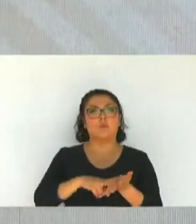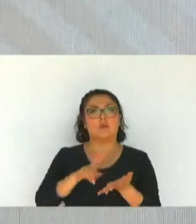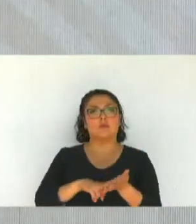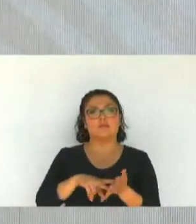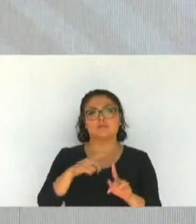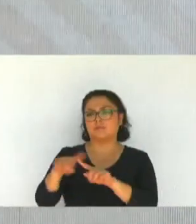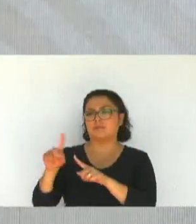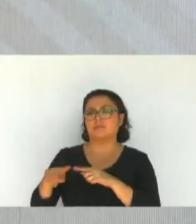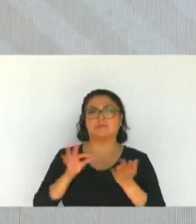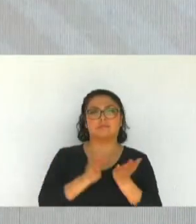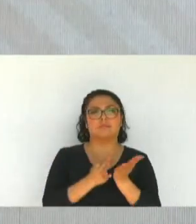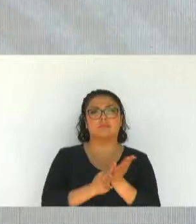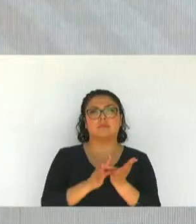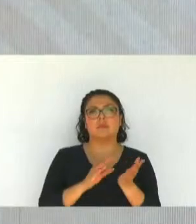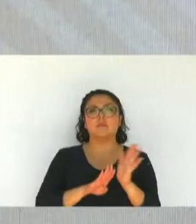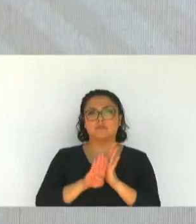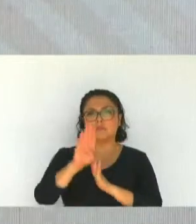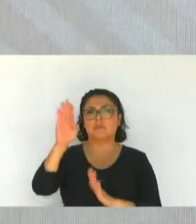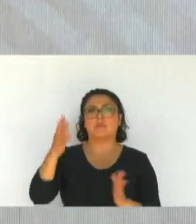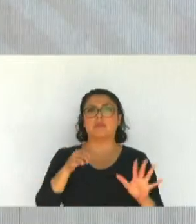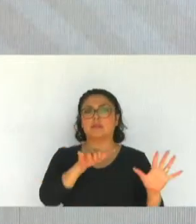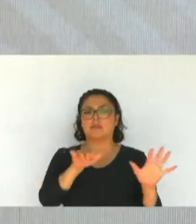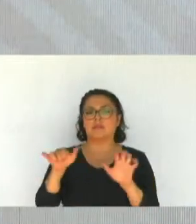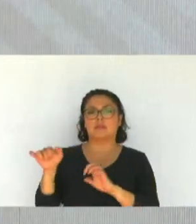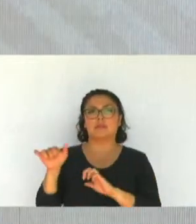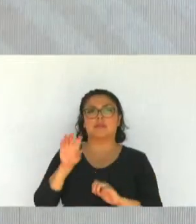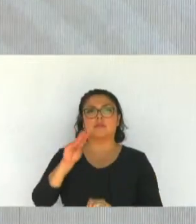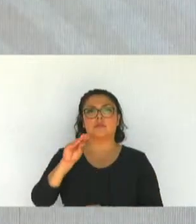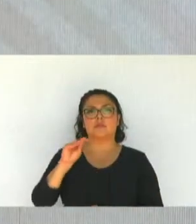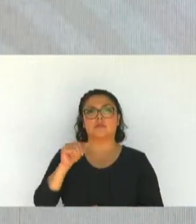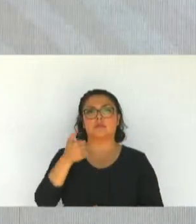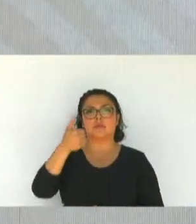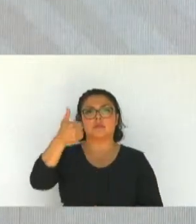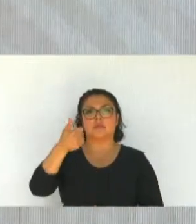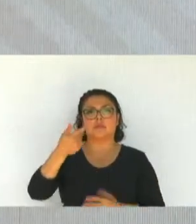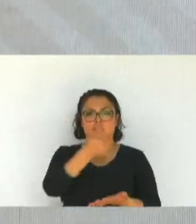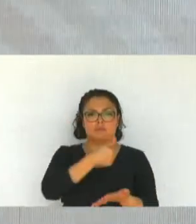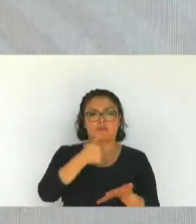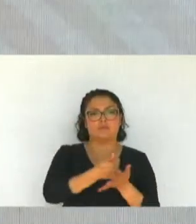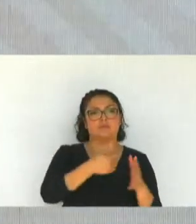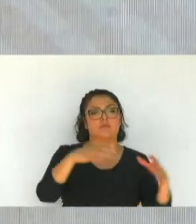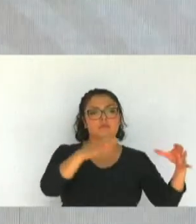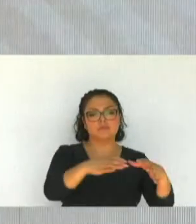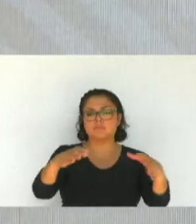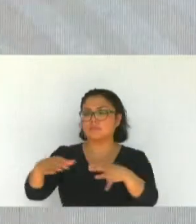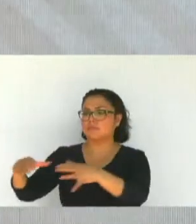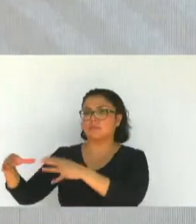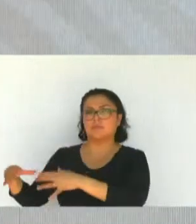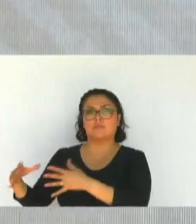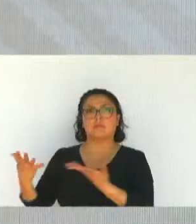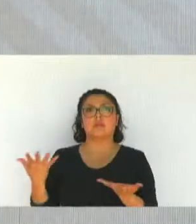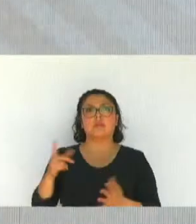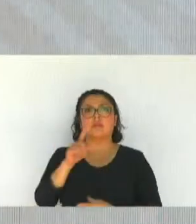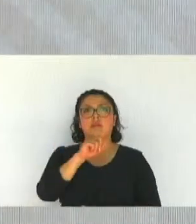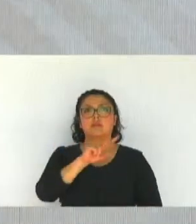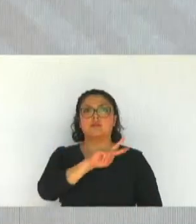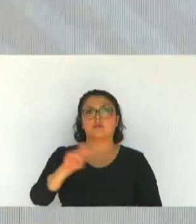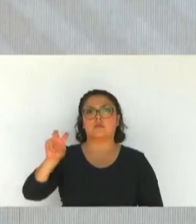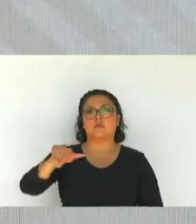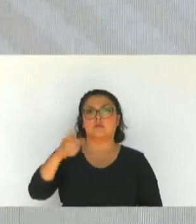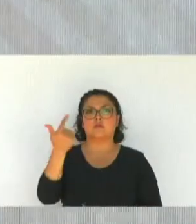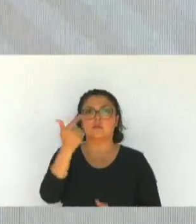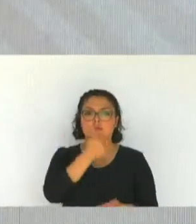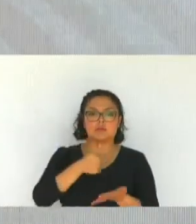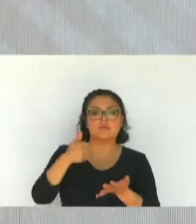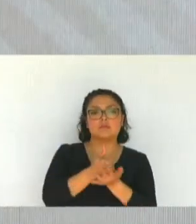principal fuente de trabajo de 696 comunidades pertenecientes a 212 municipios,